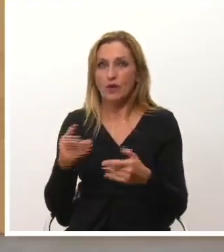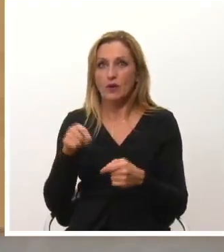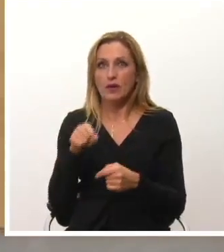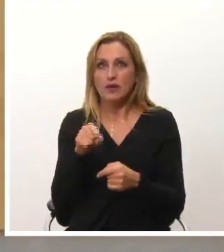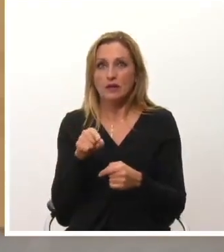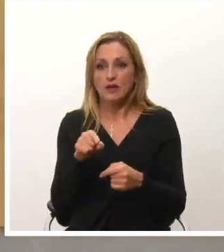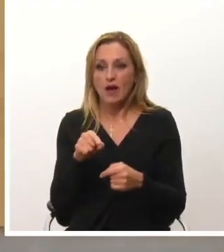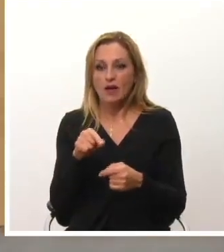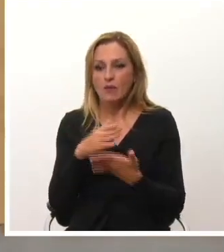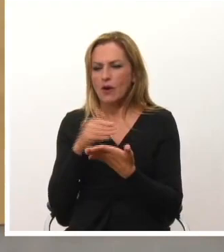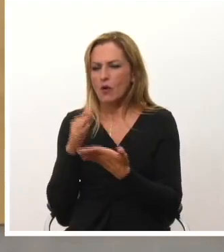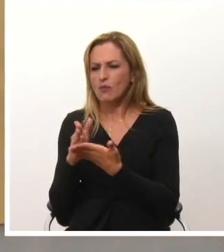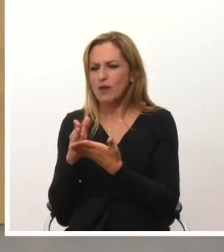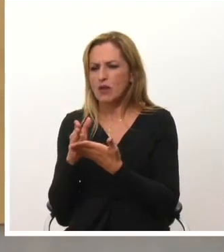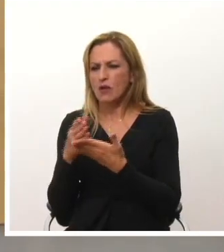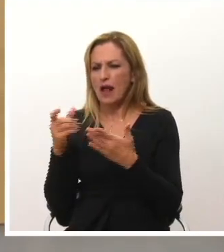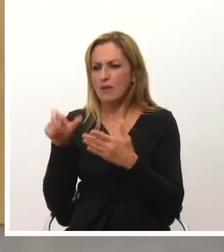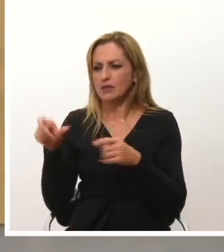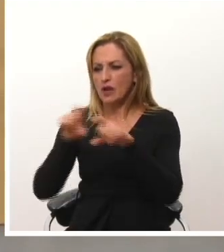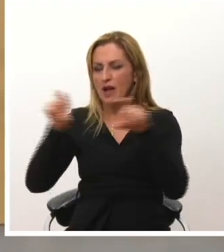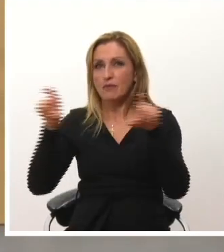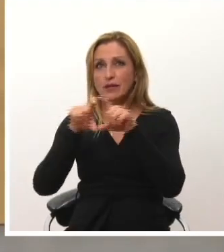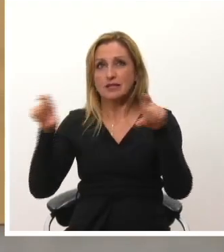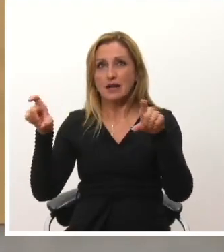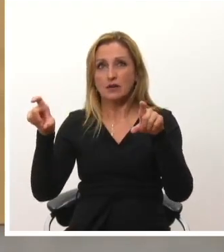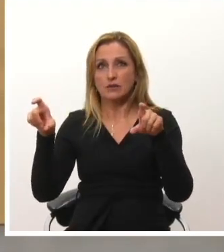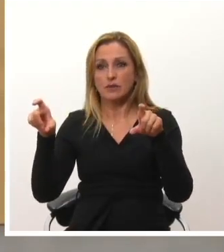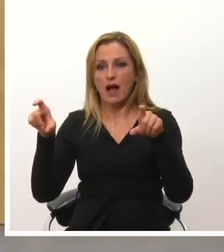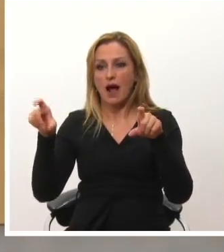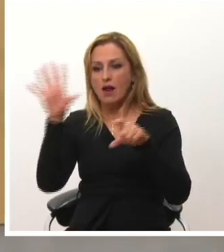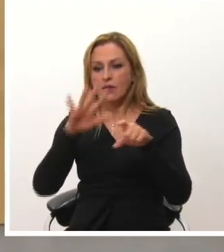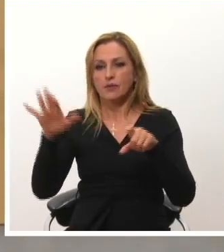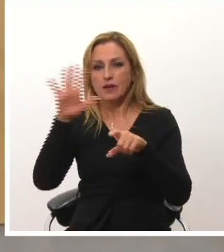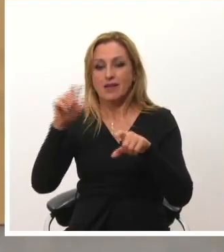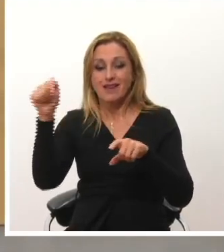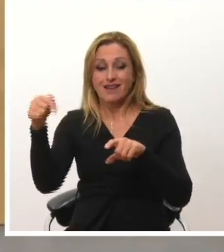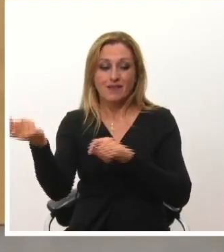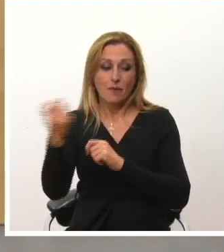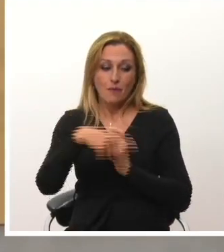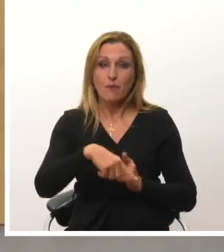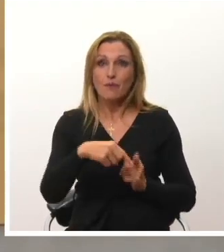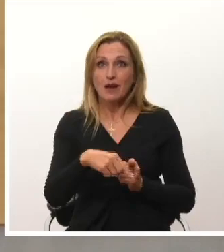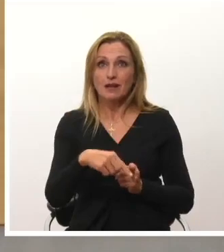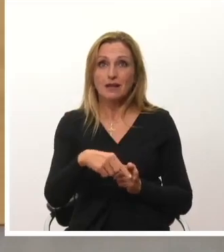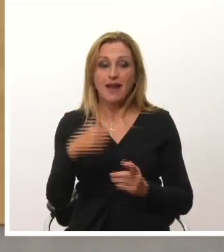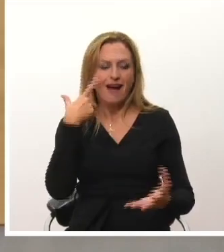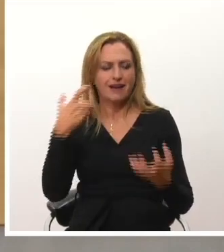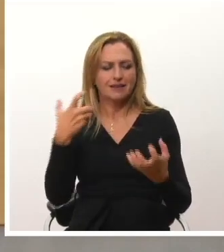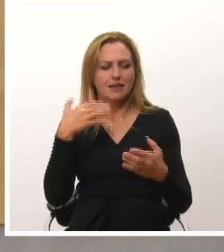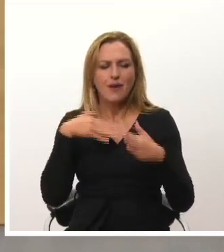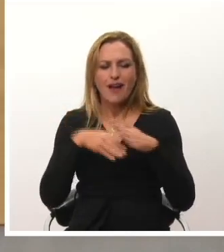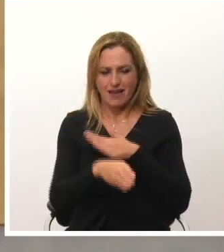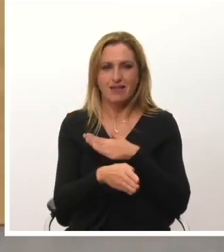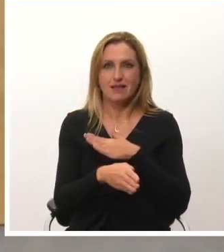los empresarios del resto de España y de otros lugares puedan venir a sentarse encuentren suficientemente atractiva y accesible